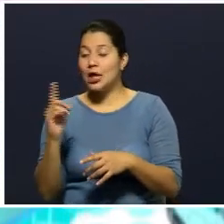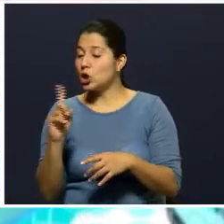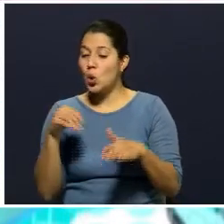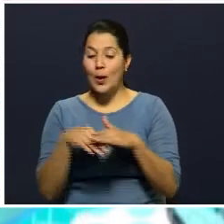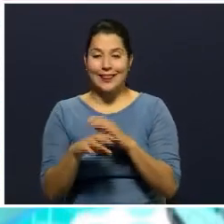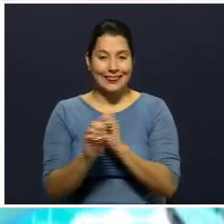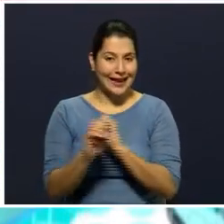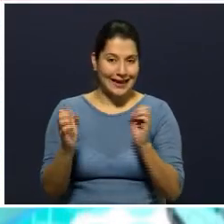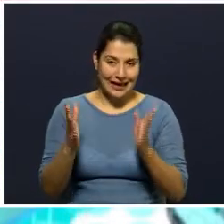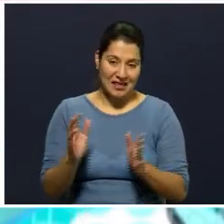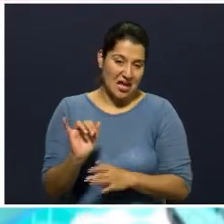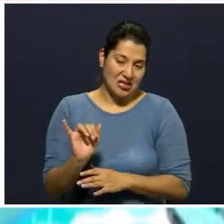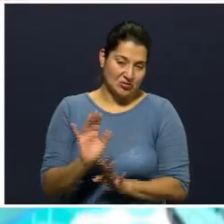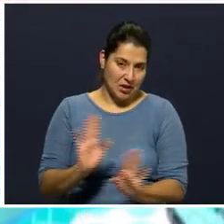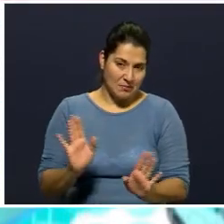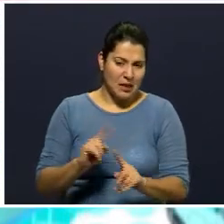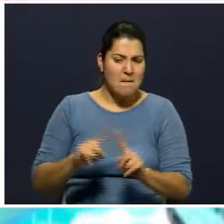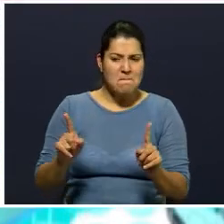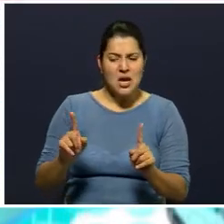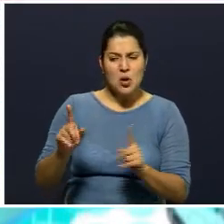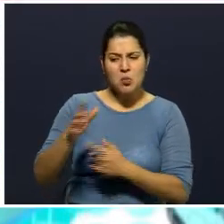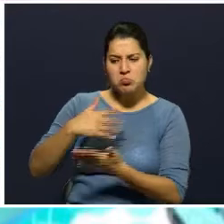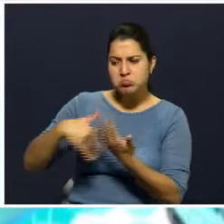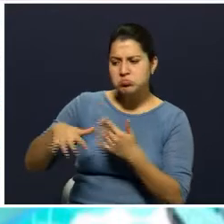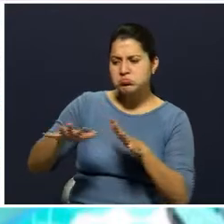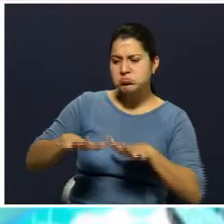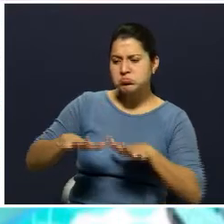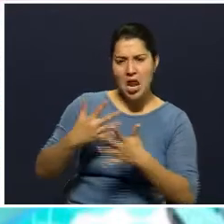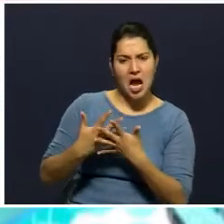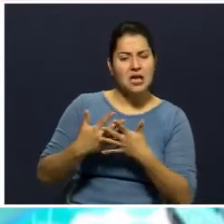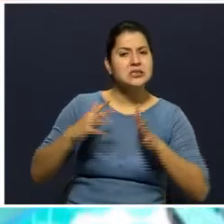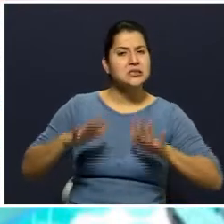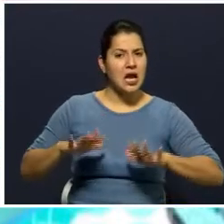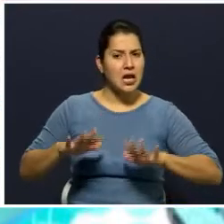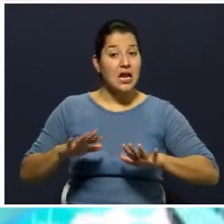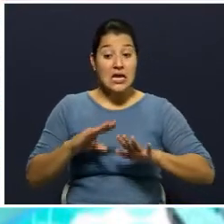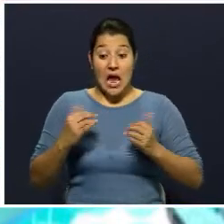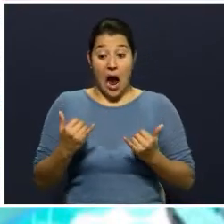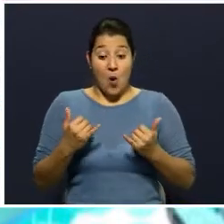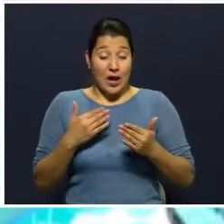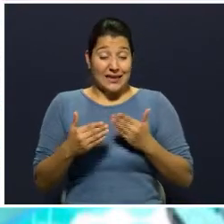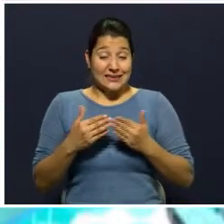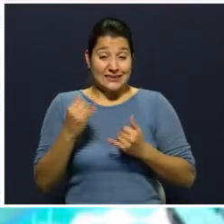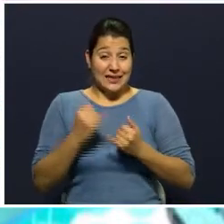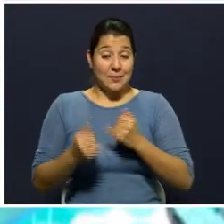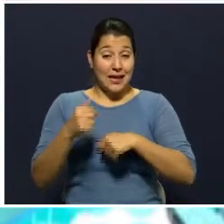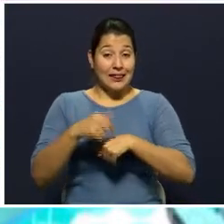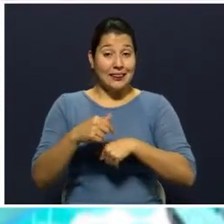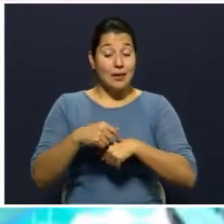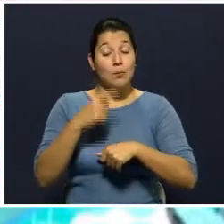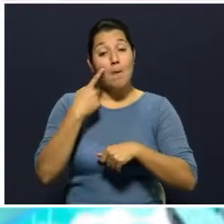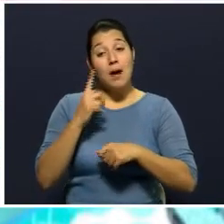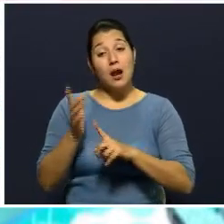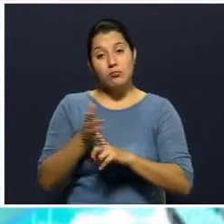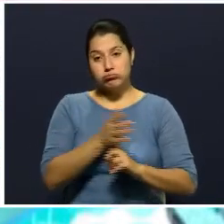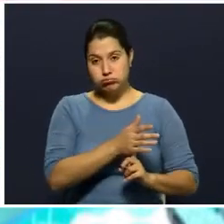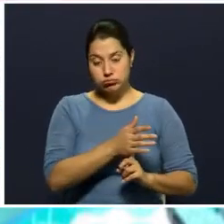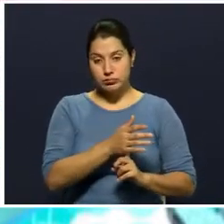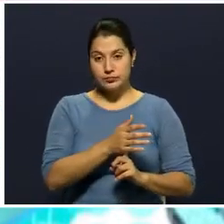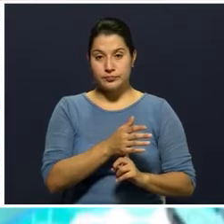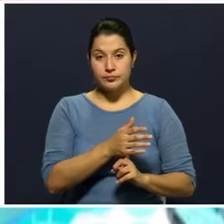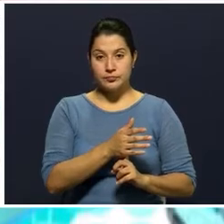otras personas, pero fuera de ahí el ambiente en el centro está tranquilo y como le digo, estamos en la recta final para terminar esta cuarentena en lo que